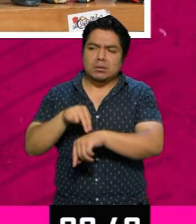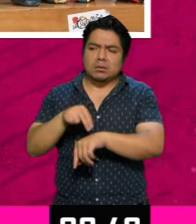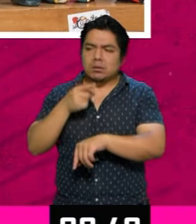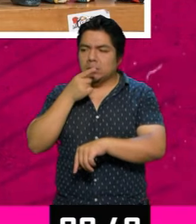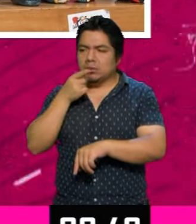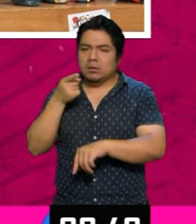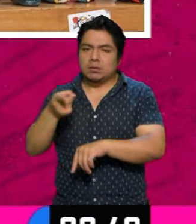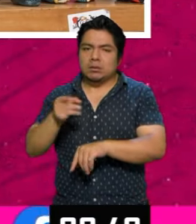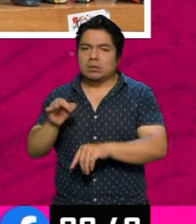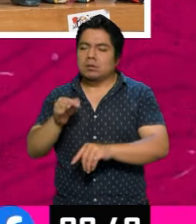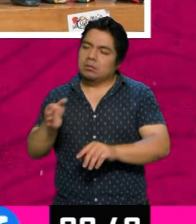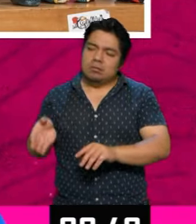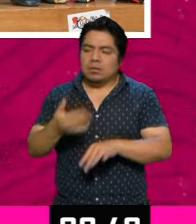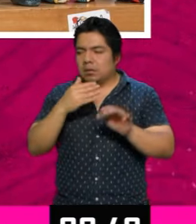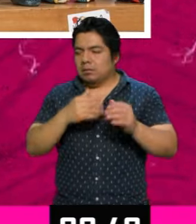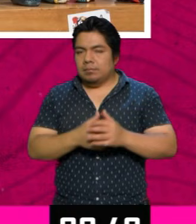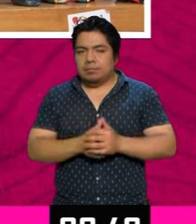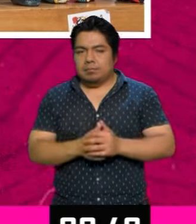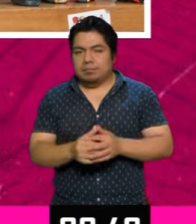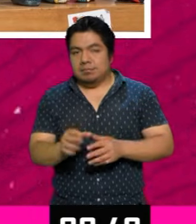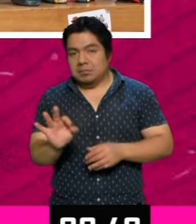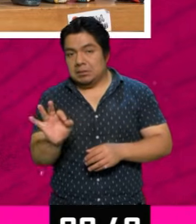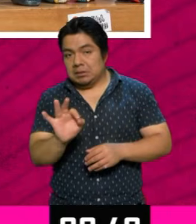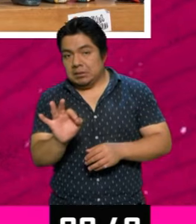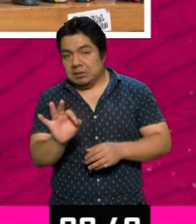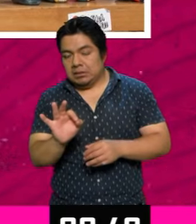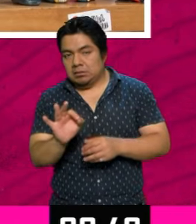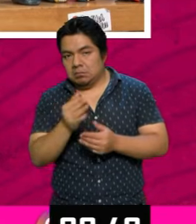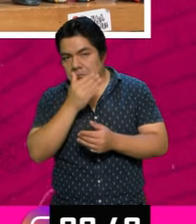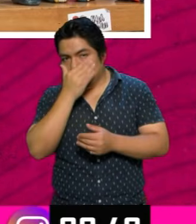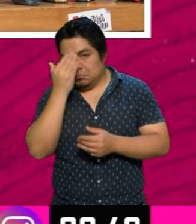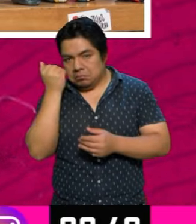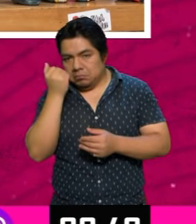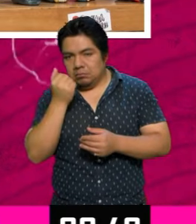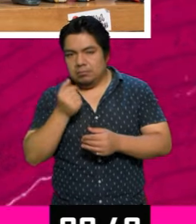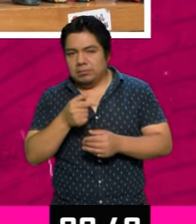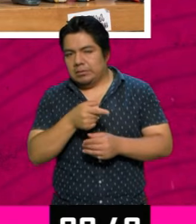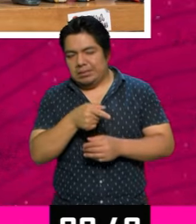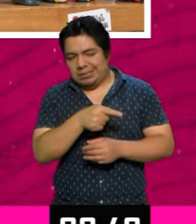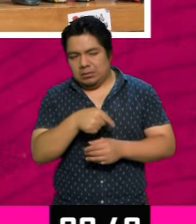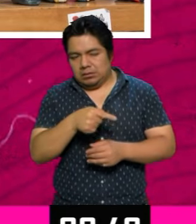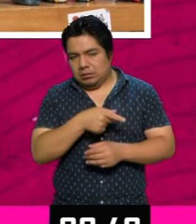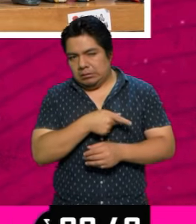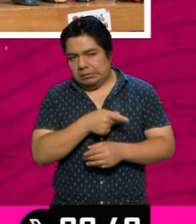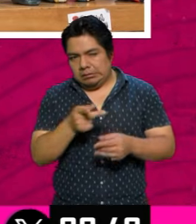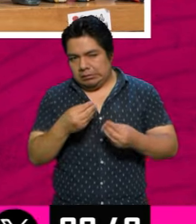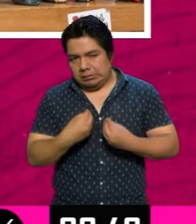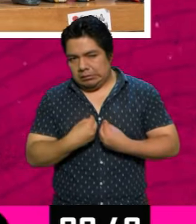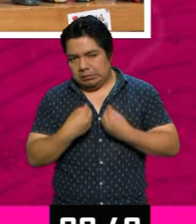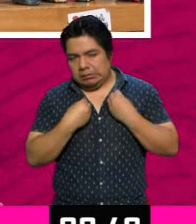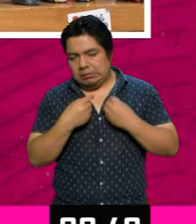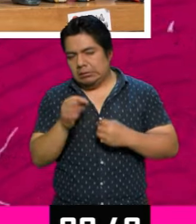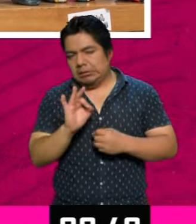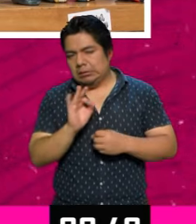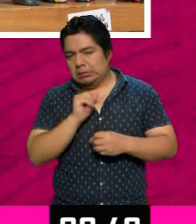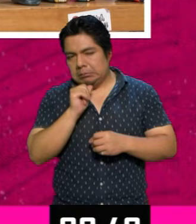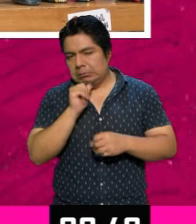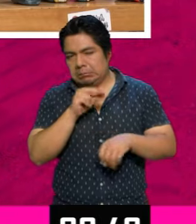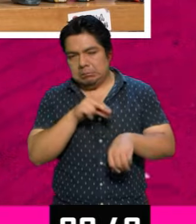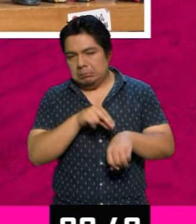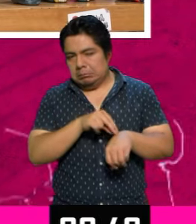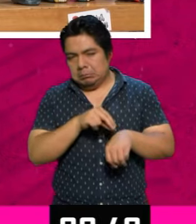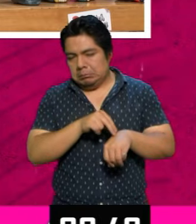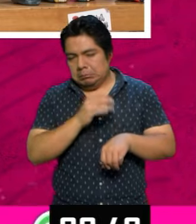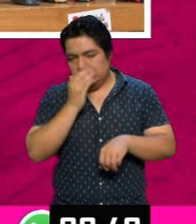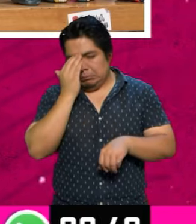hacer, ya, y váyanse. Pues mire, al parecer por la condición de pobreza en la que vivían, no habían consultado. Ni siquiera, doctor. No. Pero,